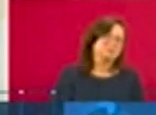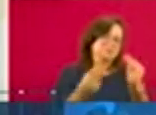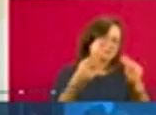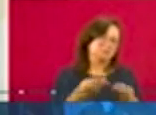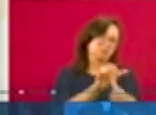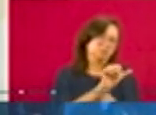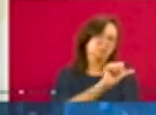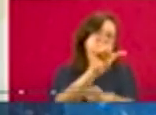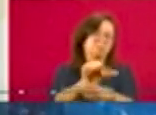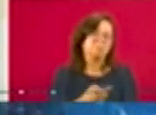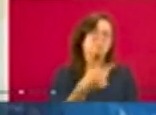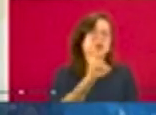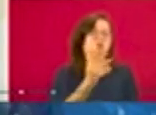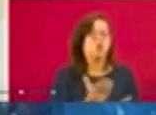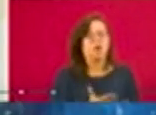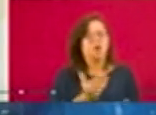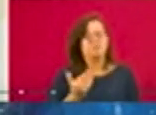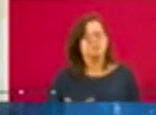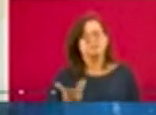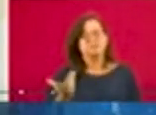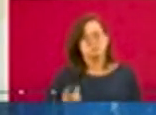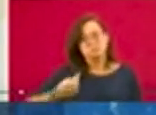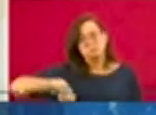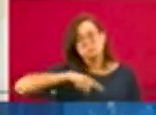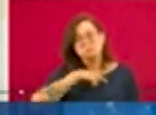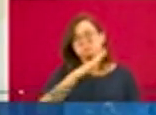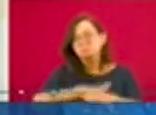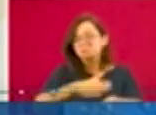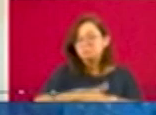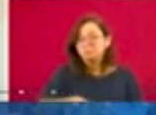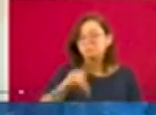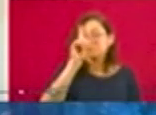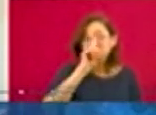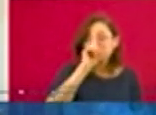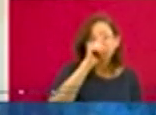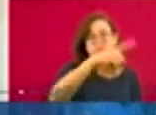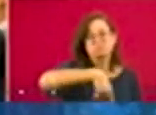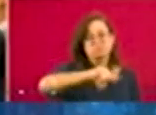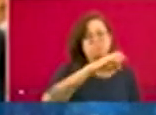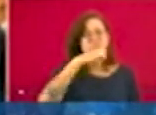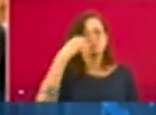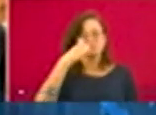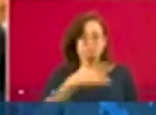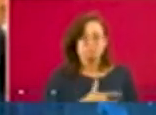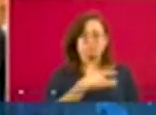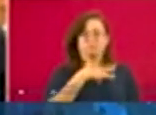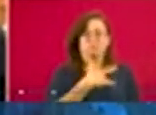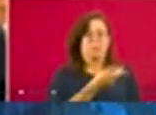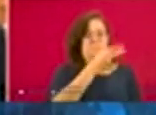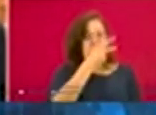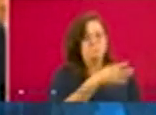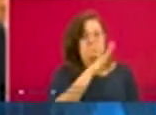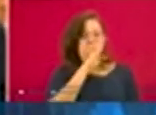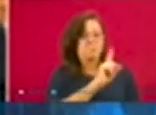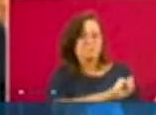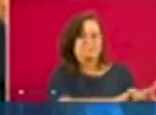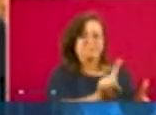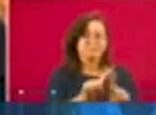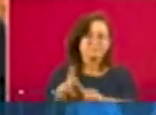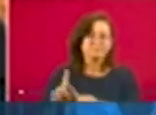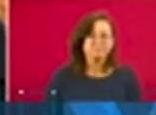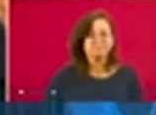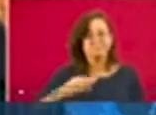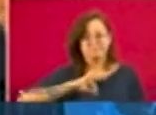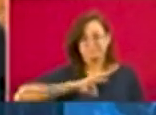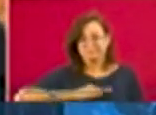4,550 programas, Joaquín. Es una locura. Yo te decía eso la otra vez, que es una locura. Yo creo que es el mayor esfuerzo de producción que se haya